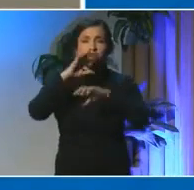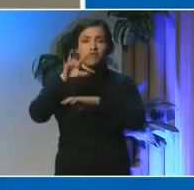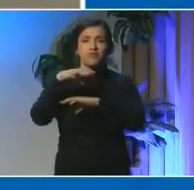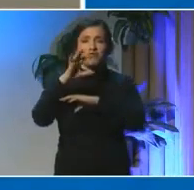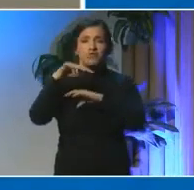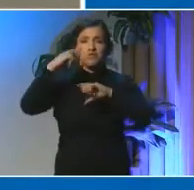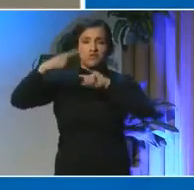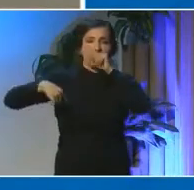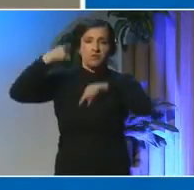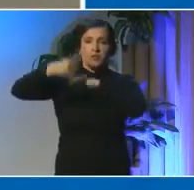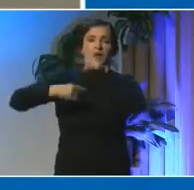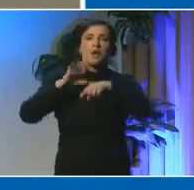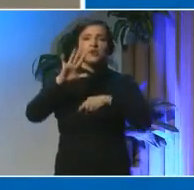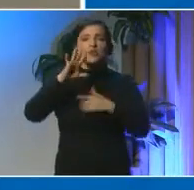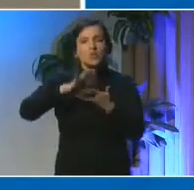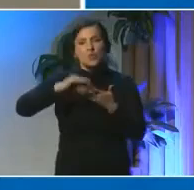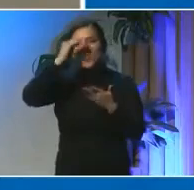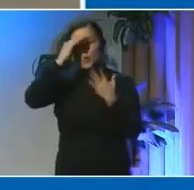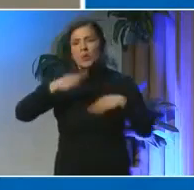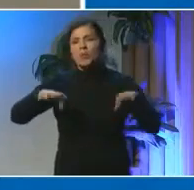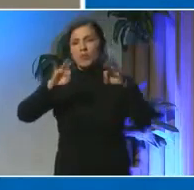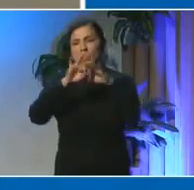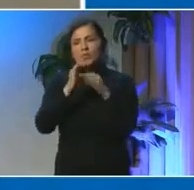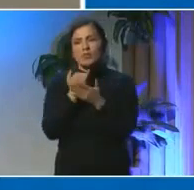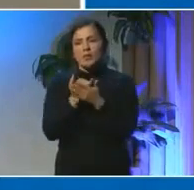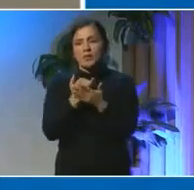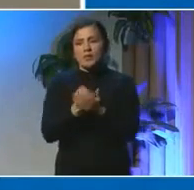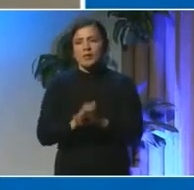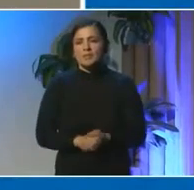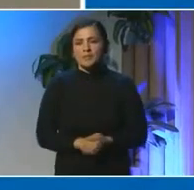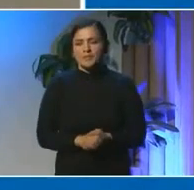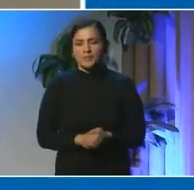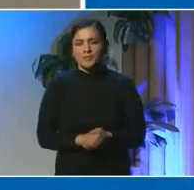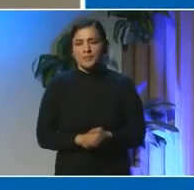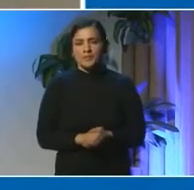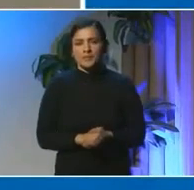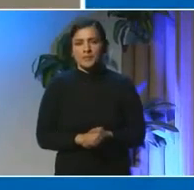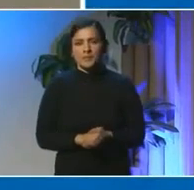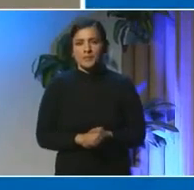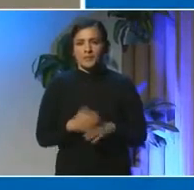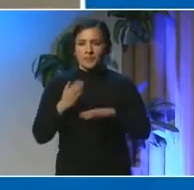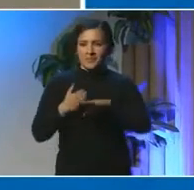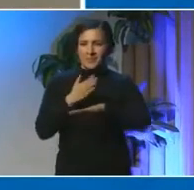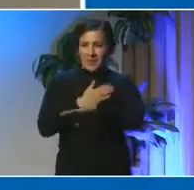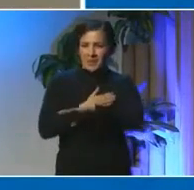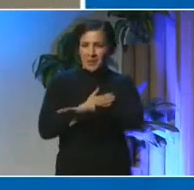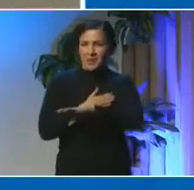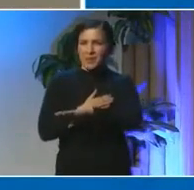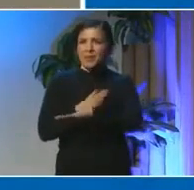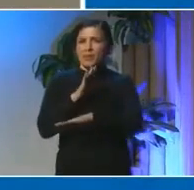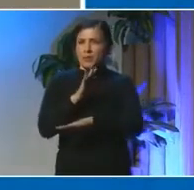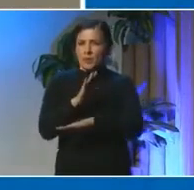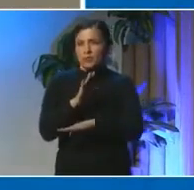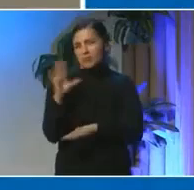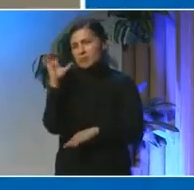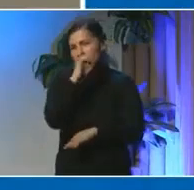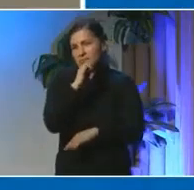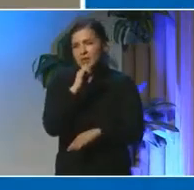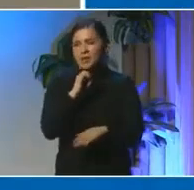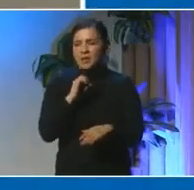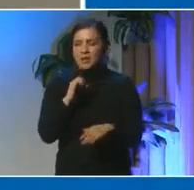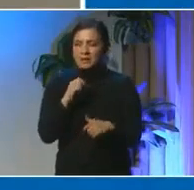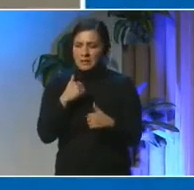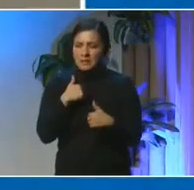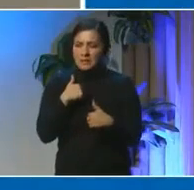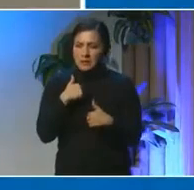aprendiz es importante y aquí eh como como pasó como nos invitó en el panel anterior bajemos la cabeza y reconozcamos que